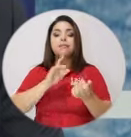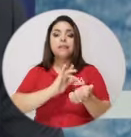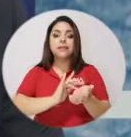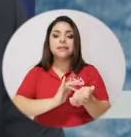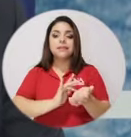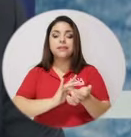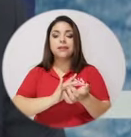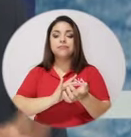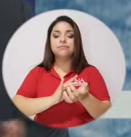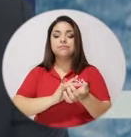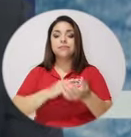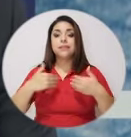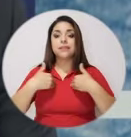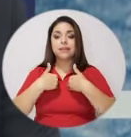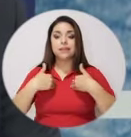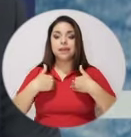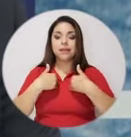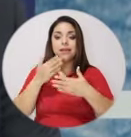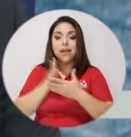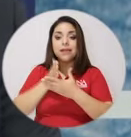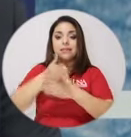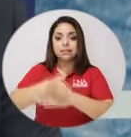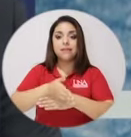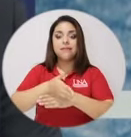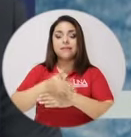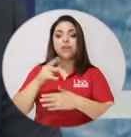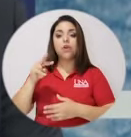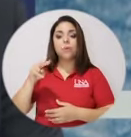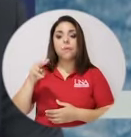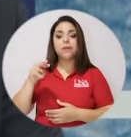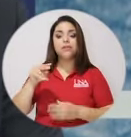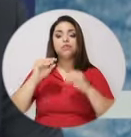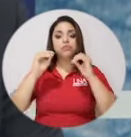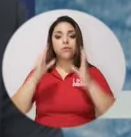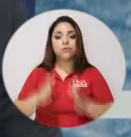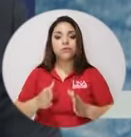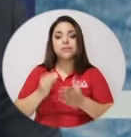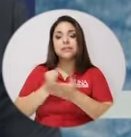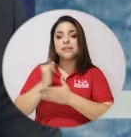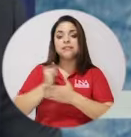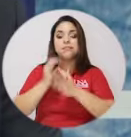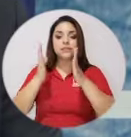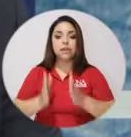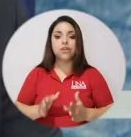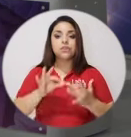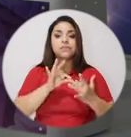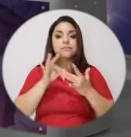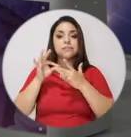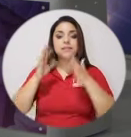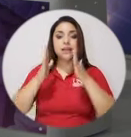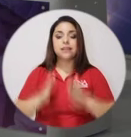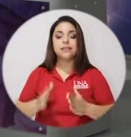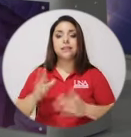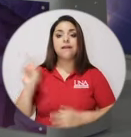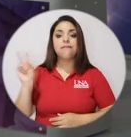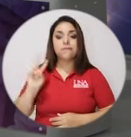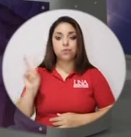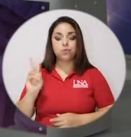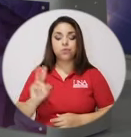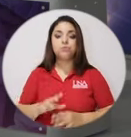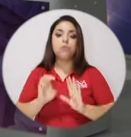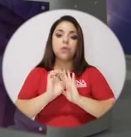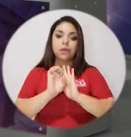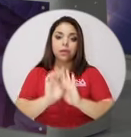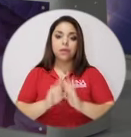Medicina Veterinaria a través de los compañeros profesores e investigadores especialistas en